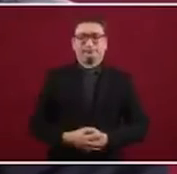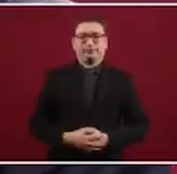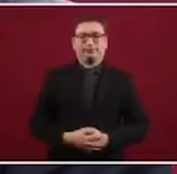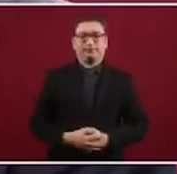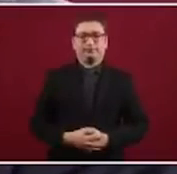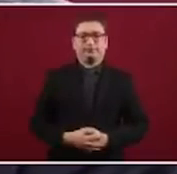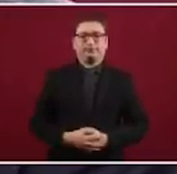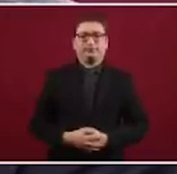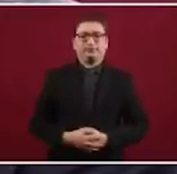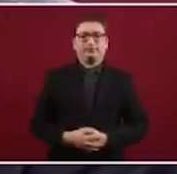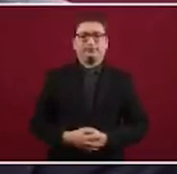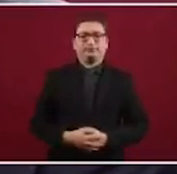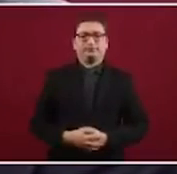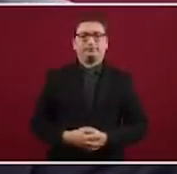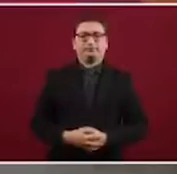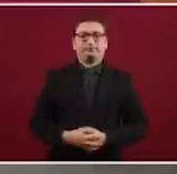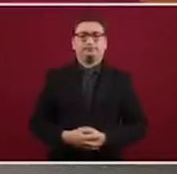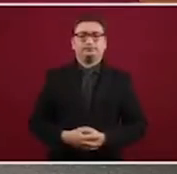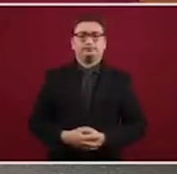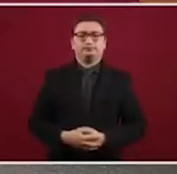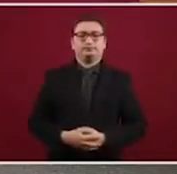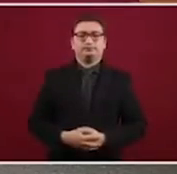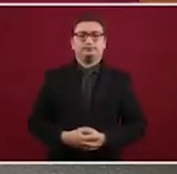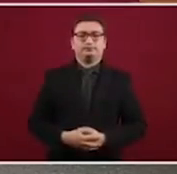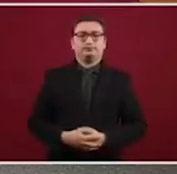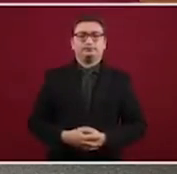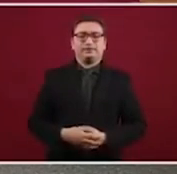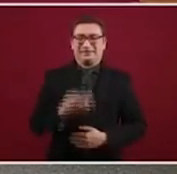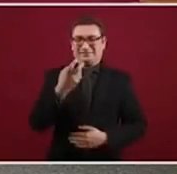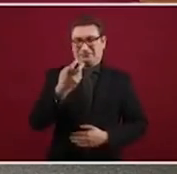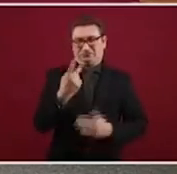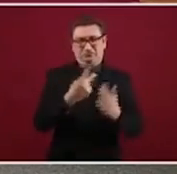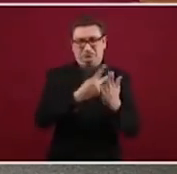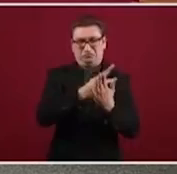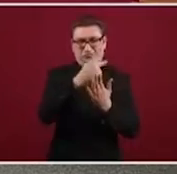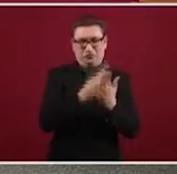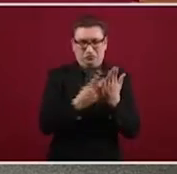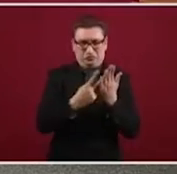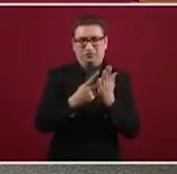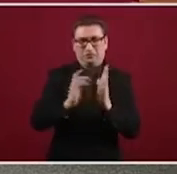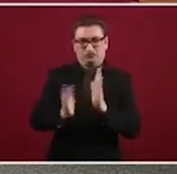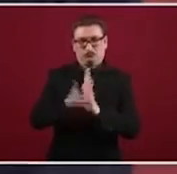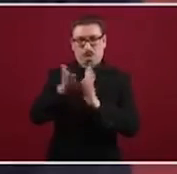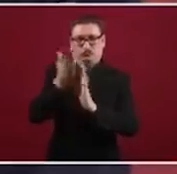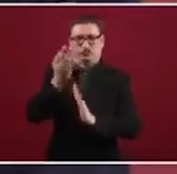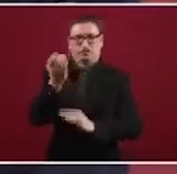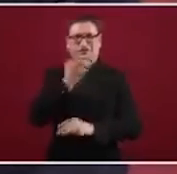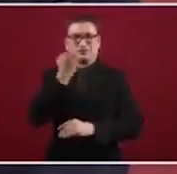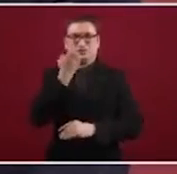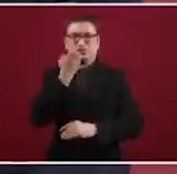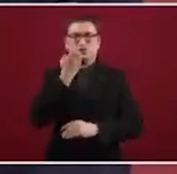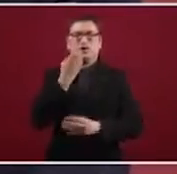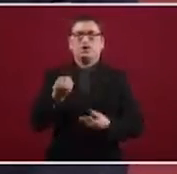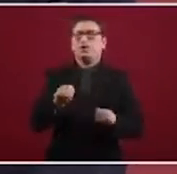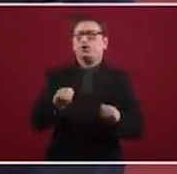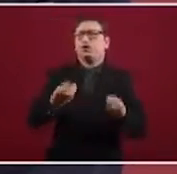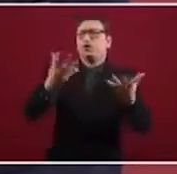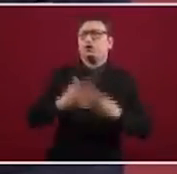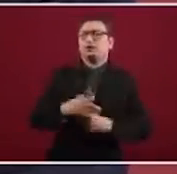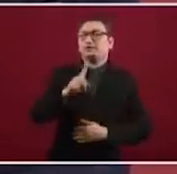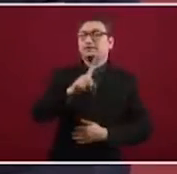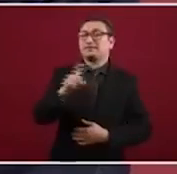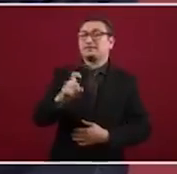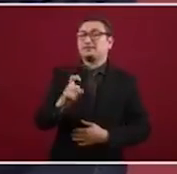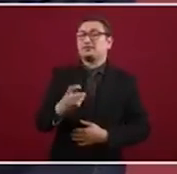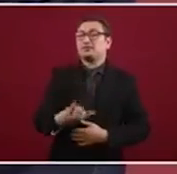y estamos hablando de que solo en el programa de reconstrucción de escuelas son 103